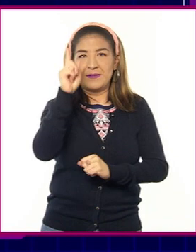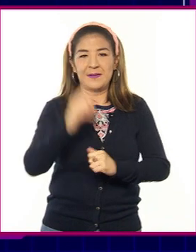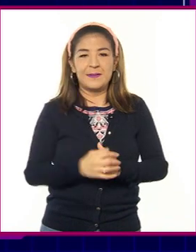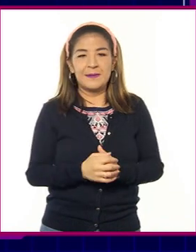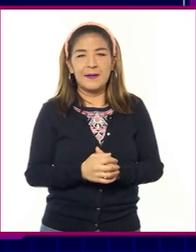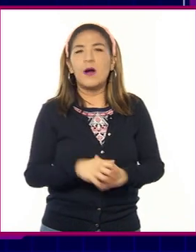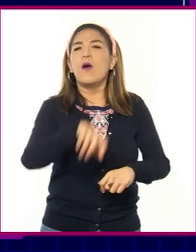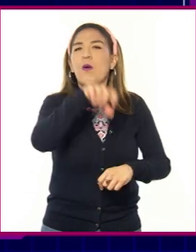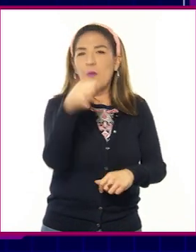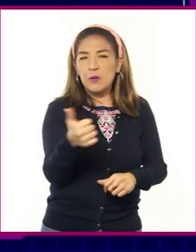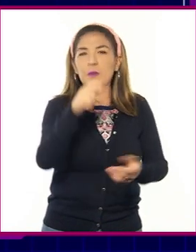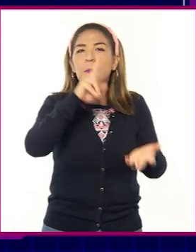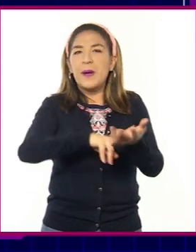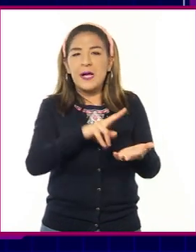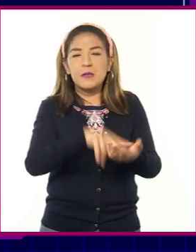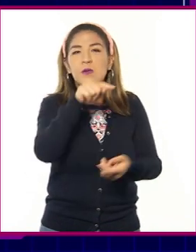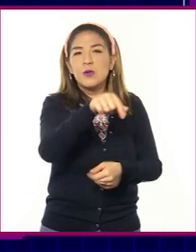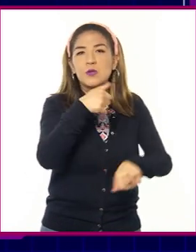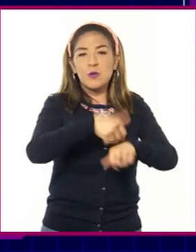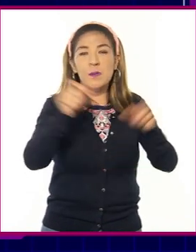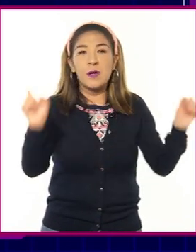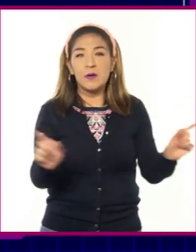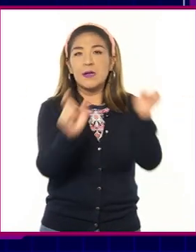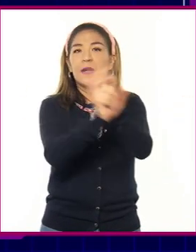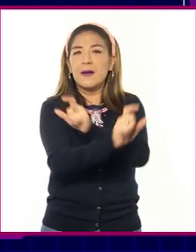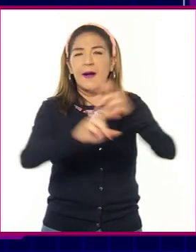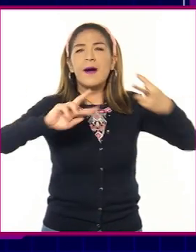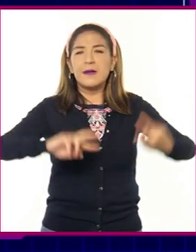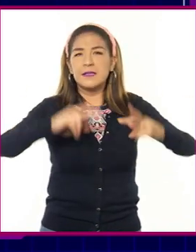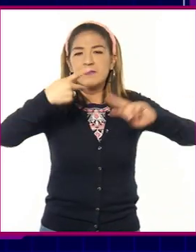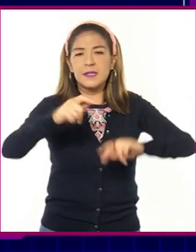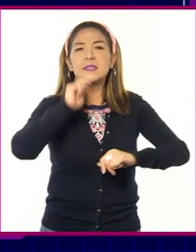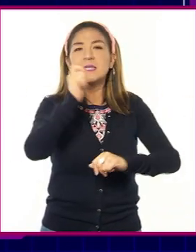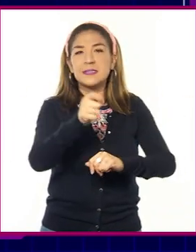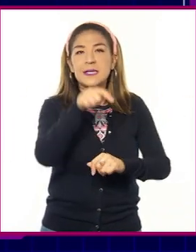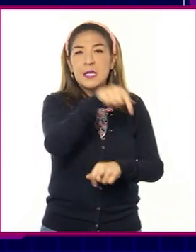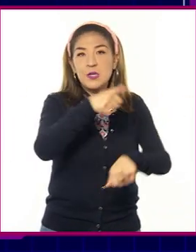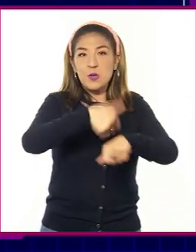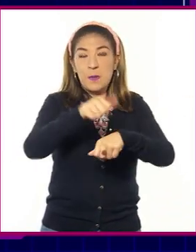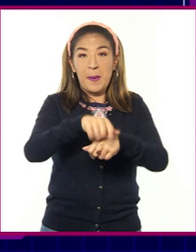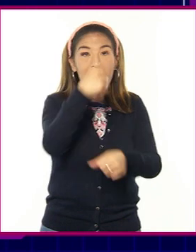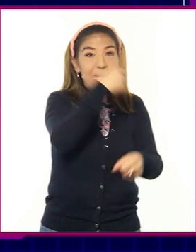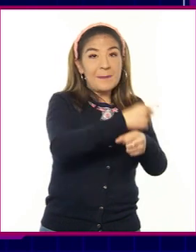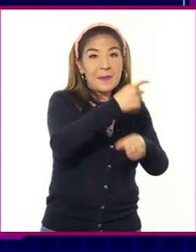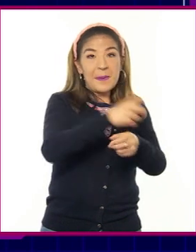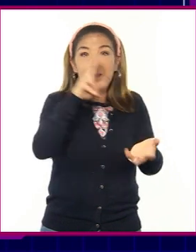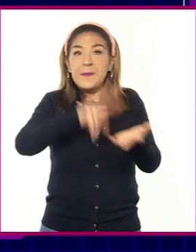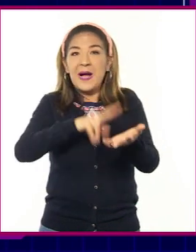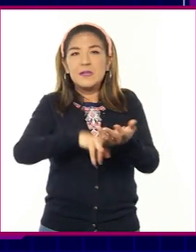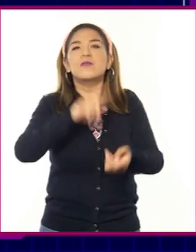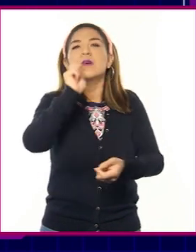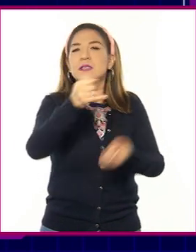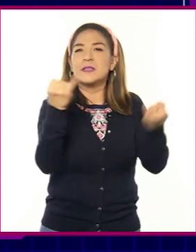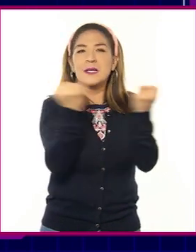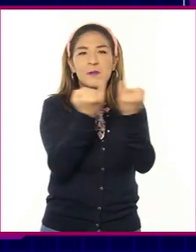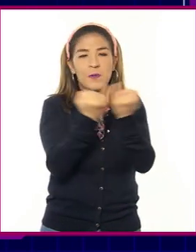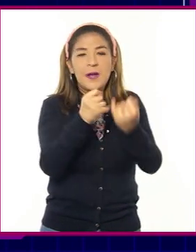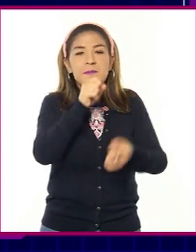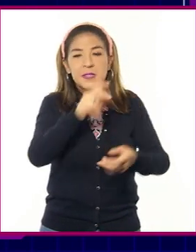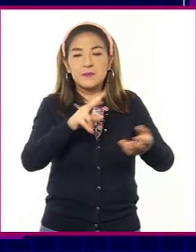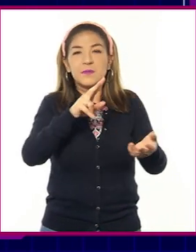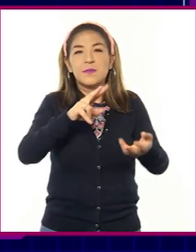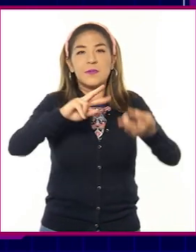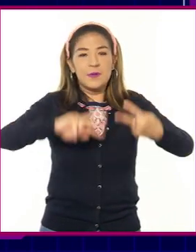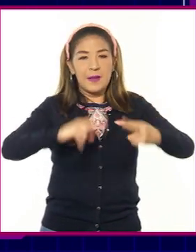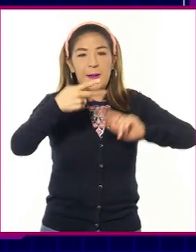Otra propiedad de la variación proporcional inversa es que la razón entre dos cantidades de la primera magnitud es igual a la razón inversa de